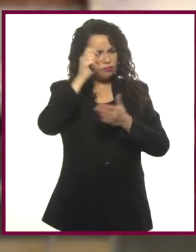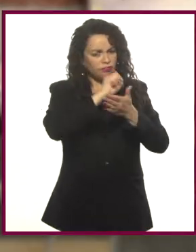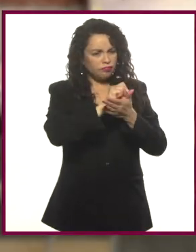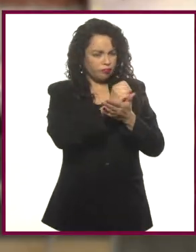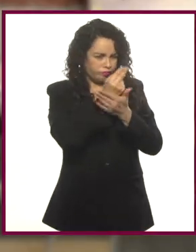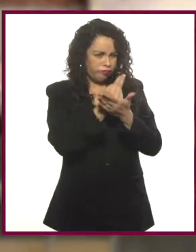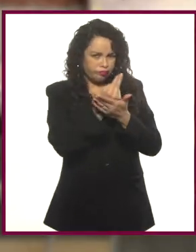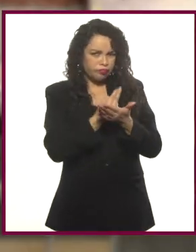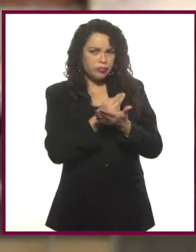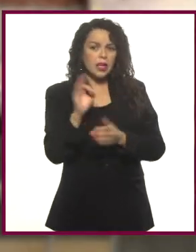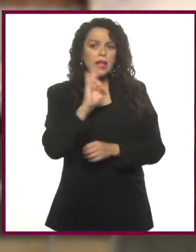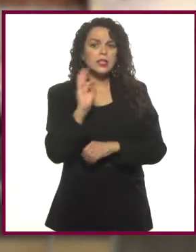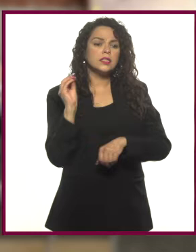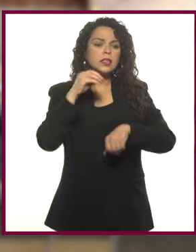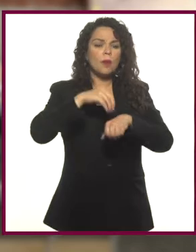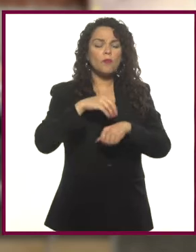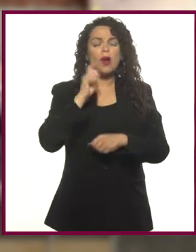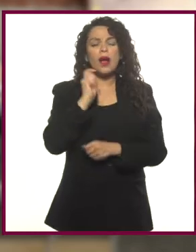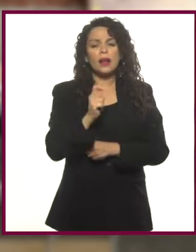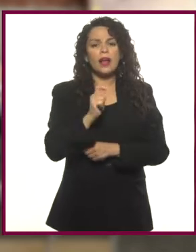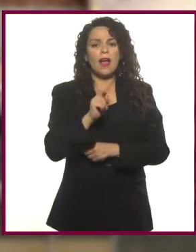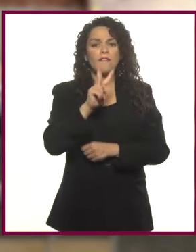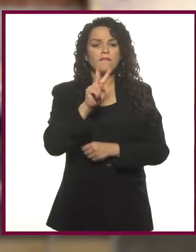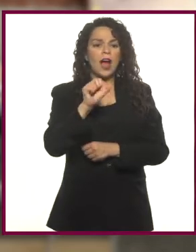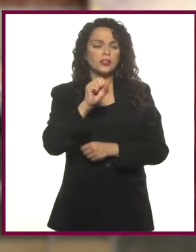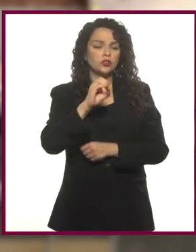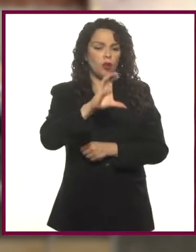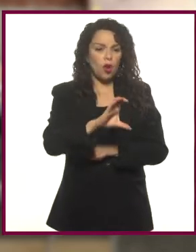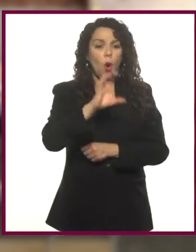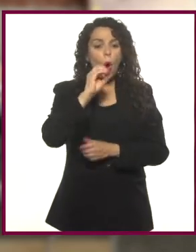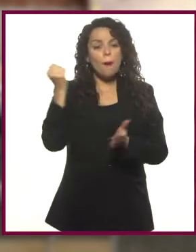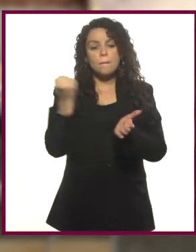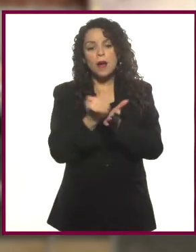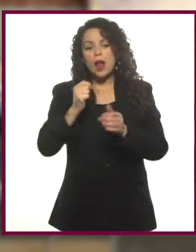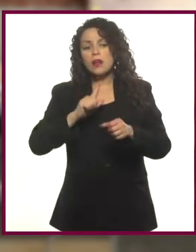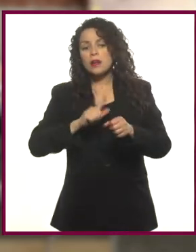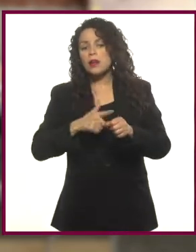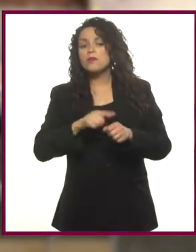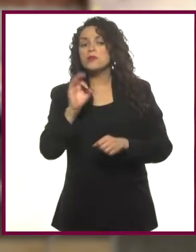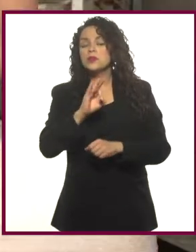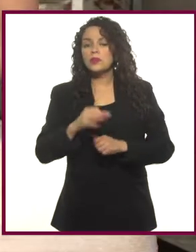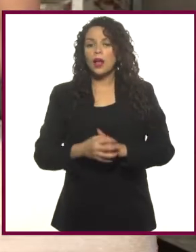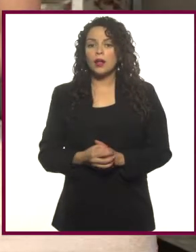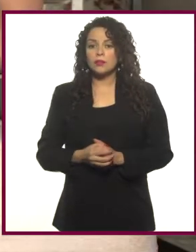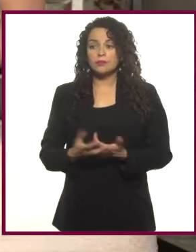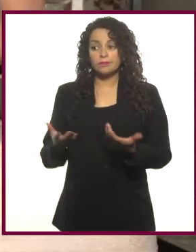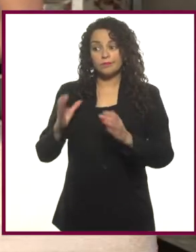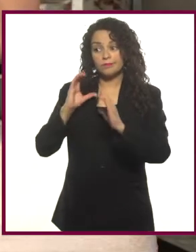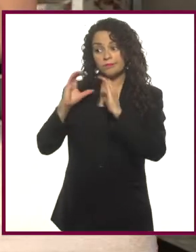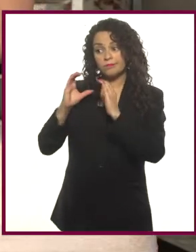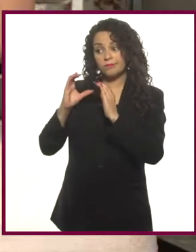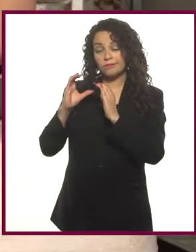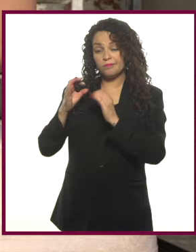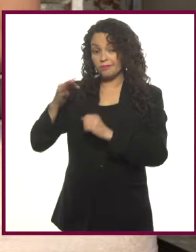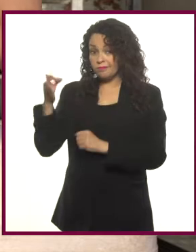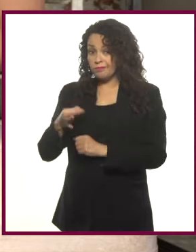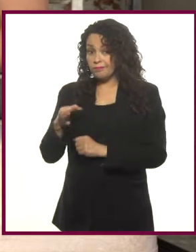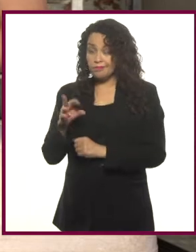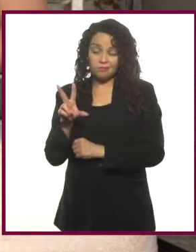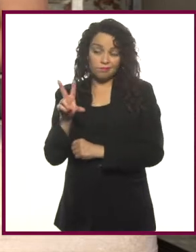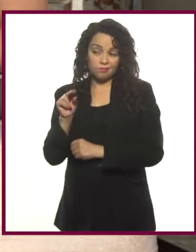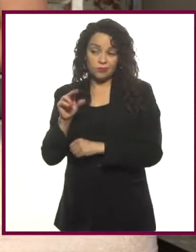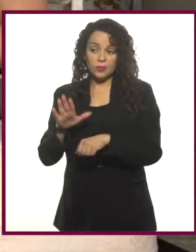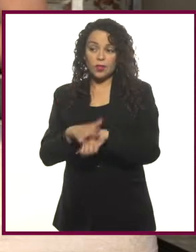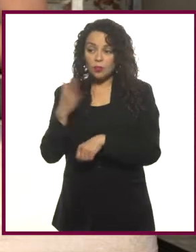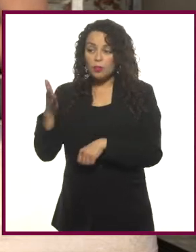diseñador decide, no sé, ponerle un dibujo al vaso? O de plano la marca de un refresco. La comunicación sería menos